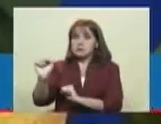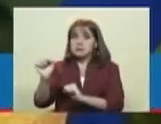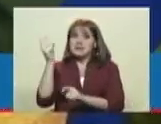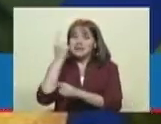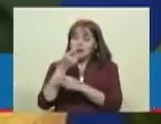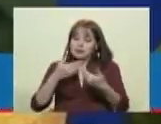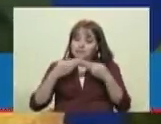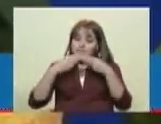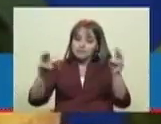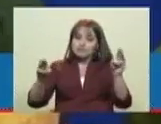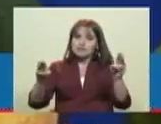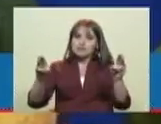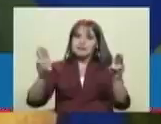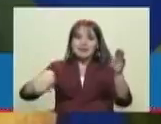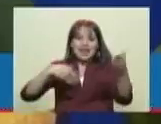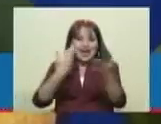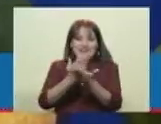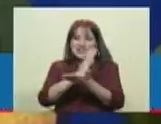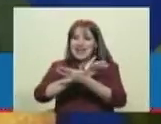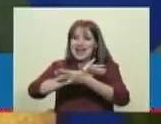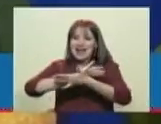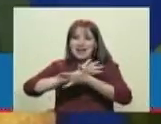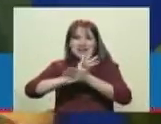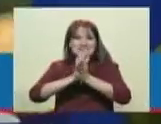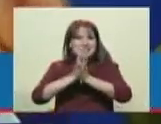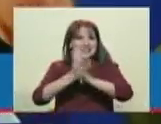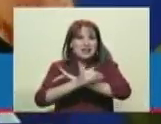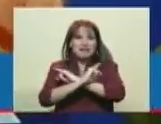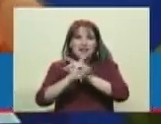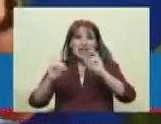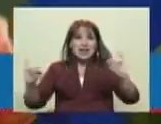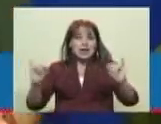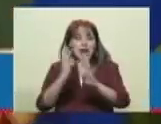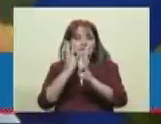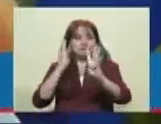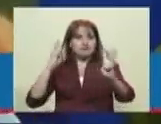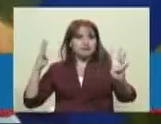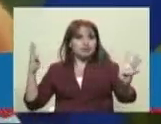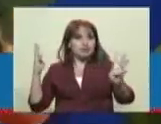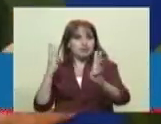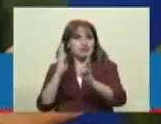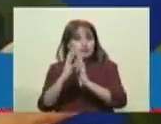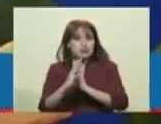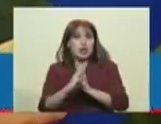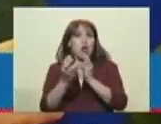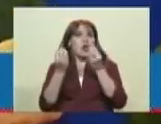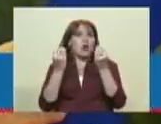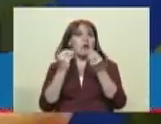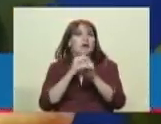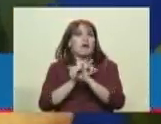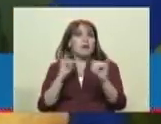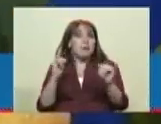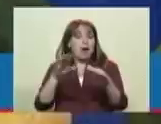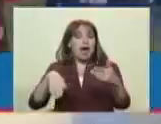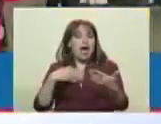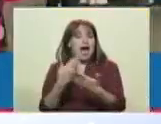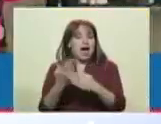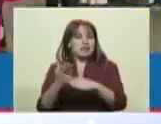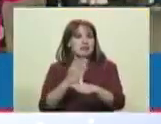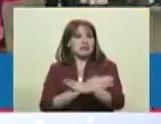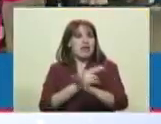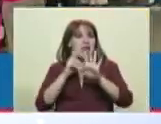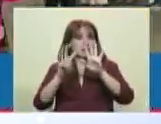un solo elector, una sola electora en la cola. Ningún centro de votación puede cerrar antes de las 7 de